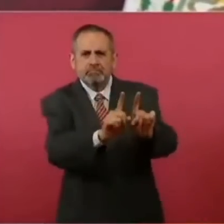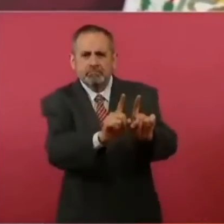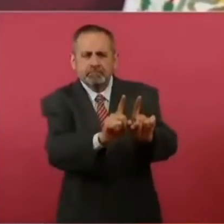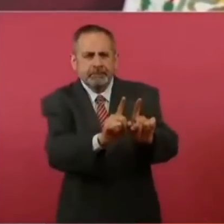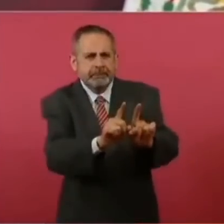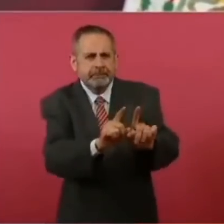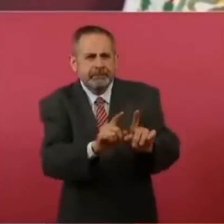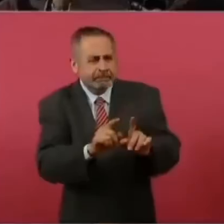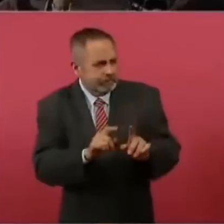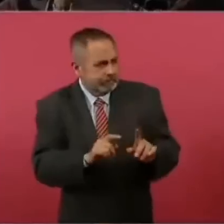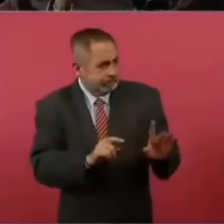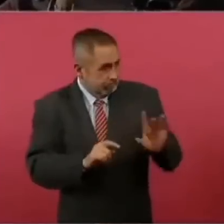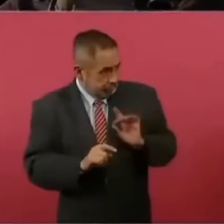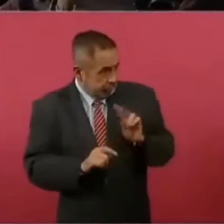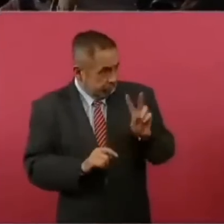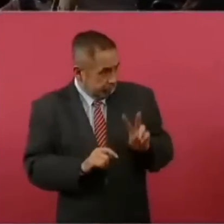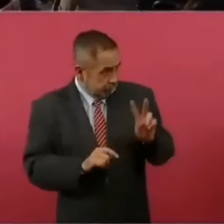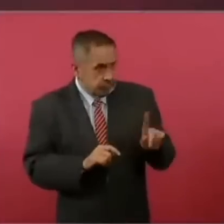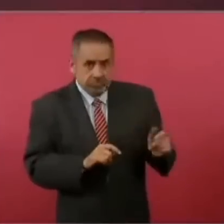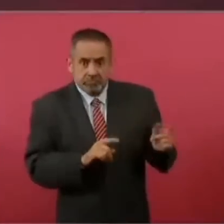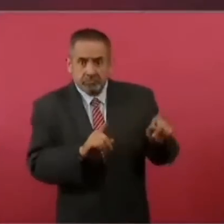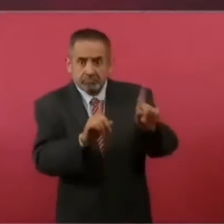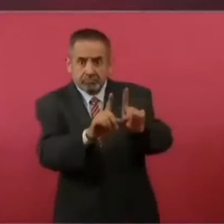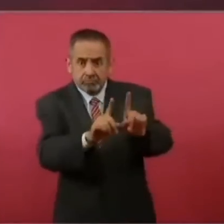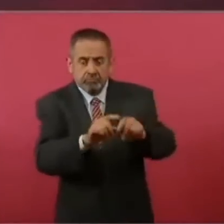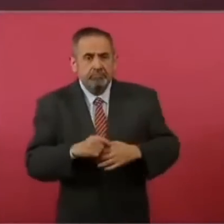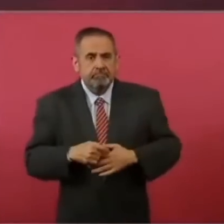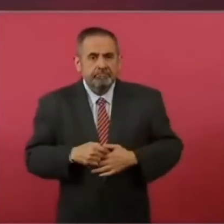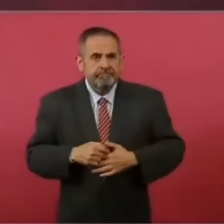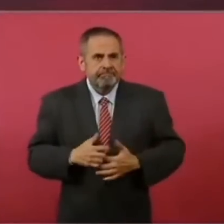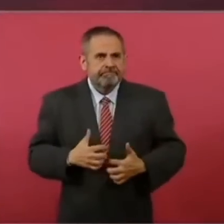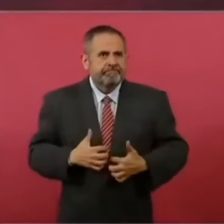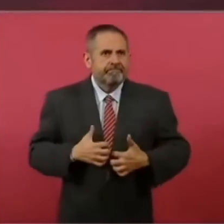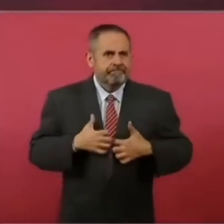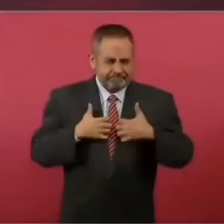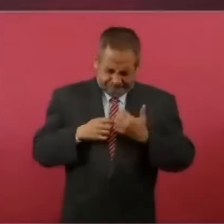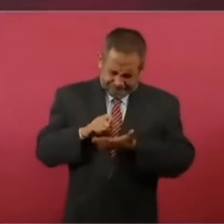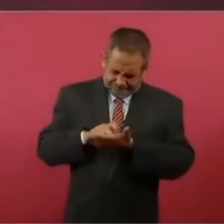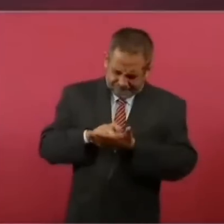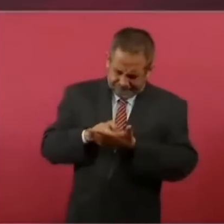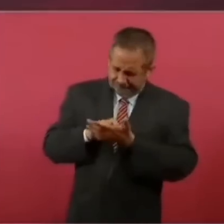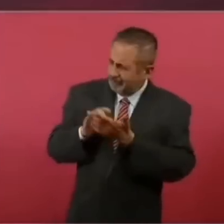ese artículo contra el gobierno por el que estoy preso.